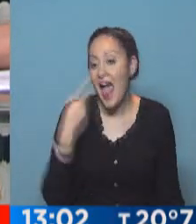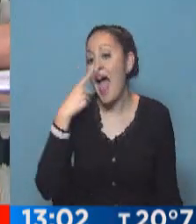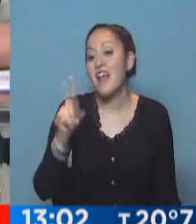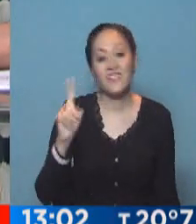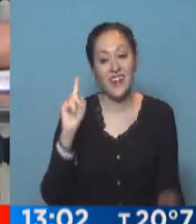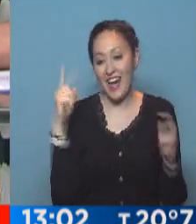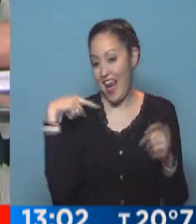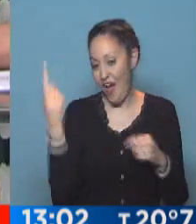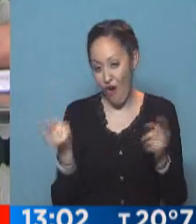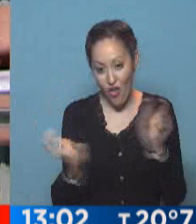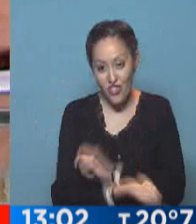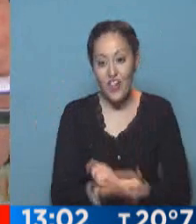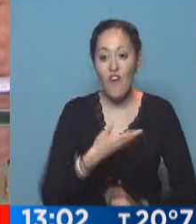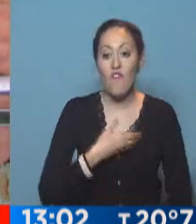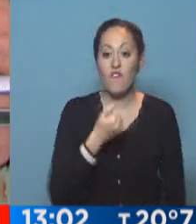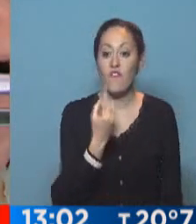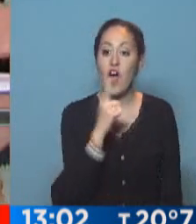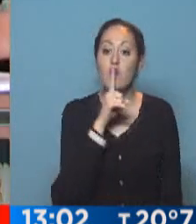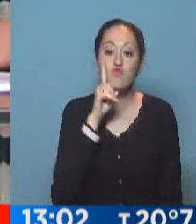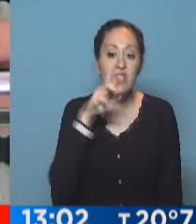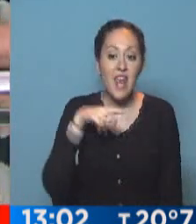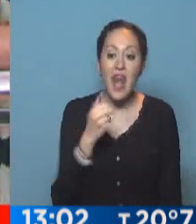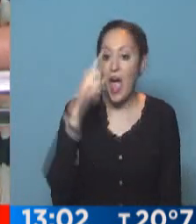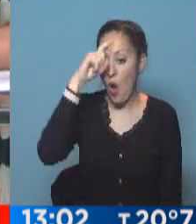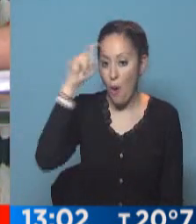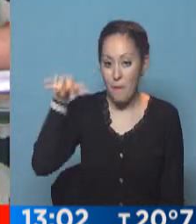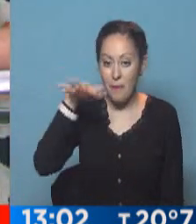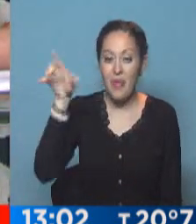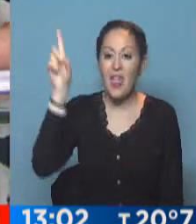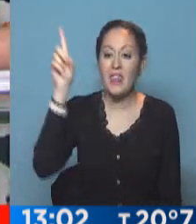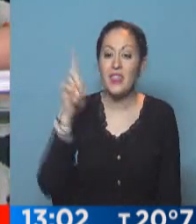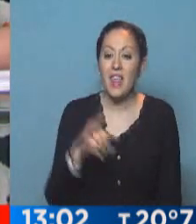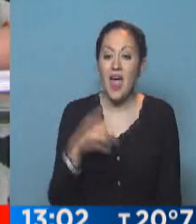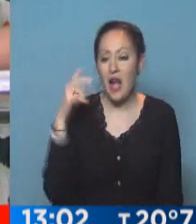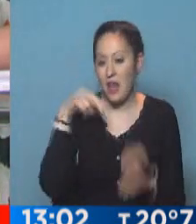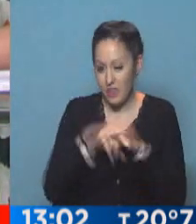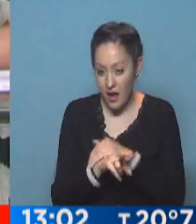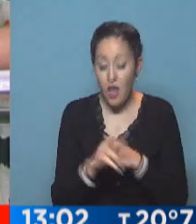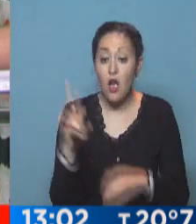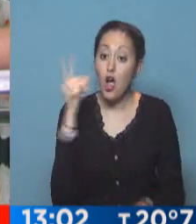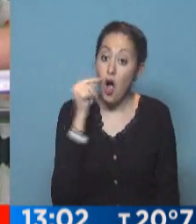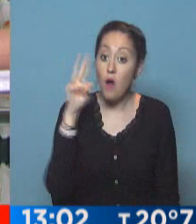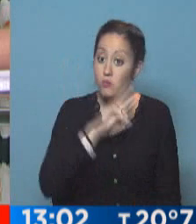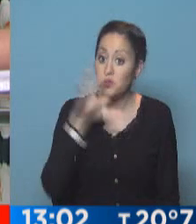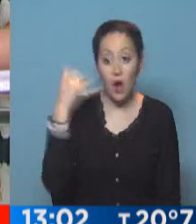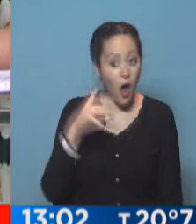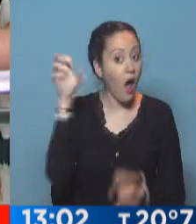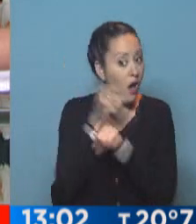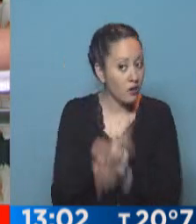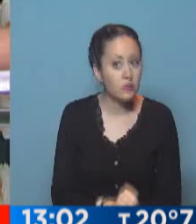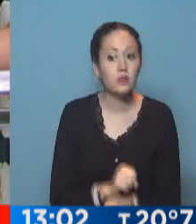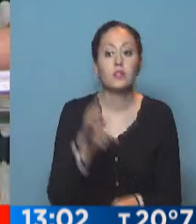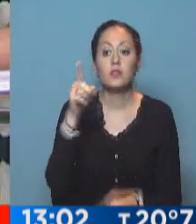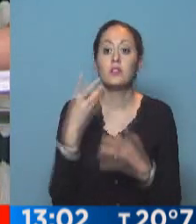llamaron en el santo Yani ella sigue internada Y evolucionando favorablemente hay una mujer y un hombre detenido están prestando declaración en los